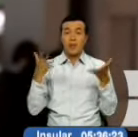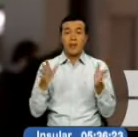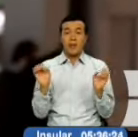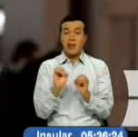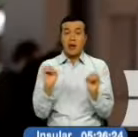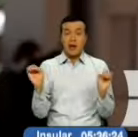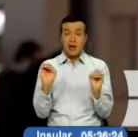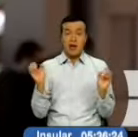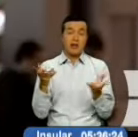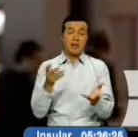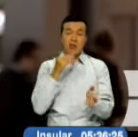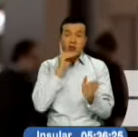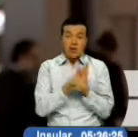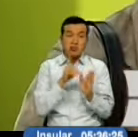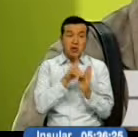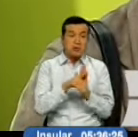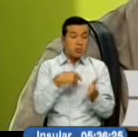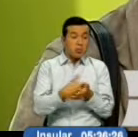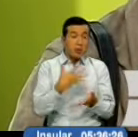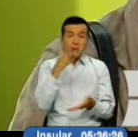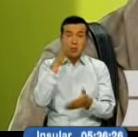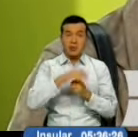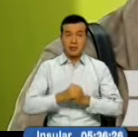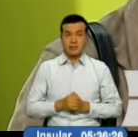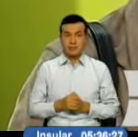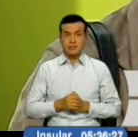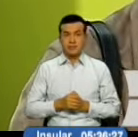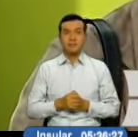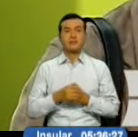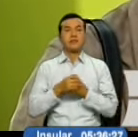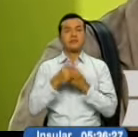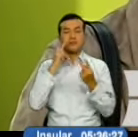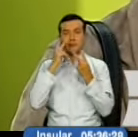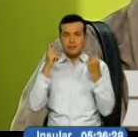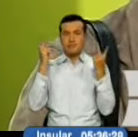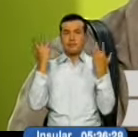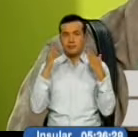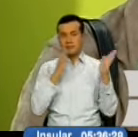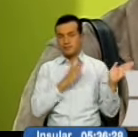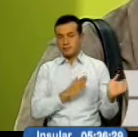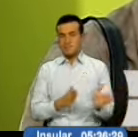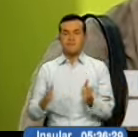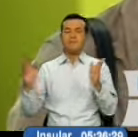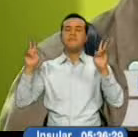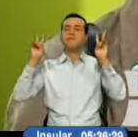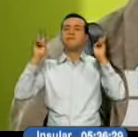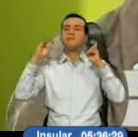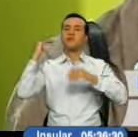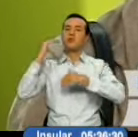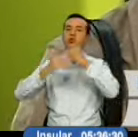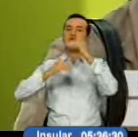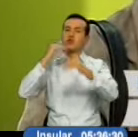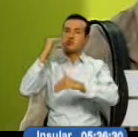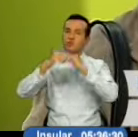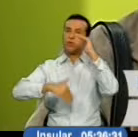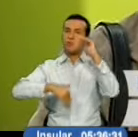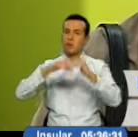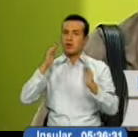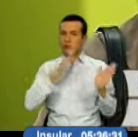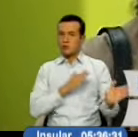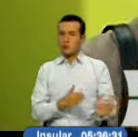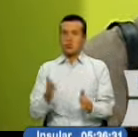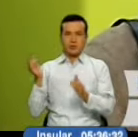ellos están denunciando. Lo que ha sucedido se encuadra dentro de un proceso más largo, es